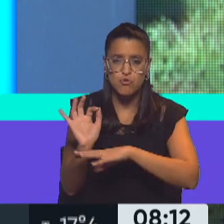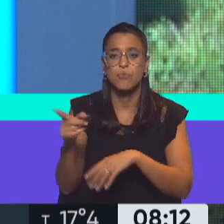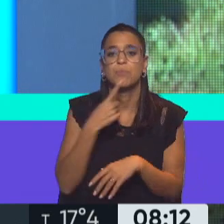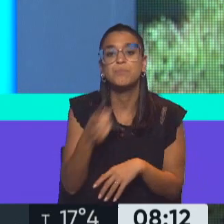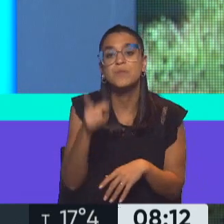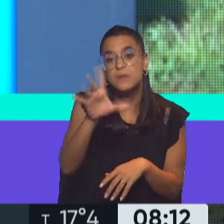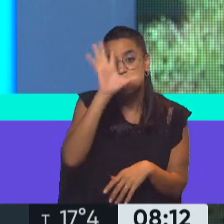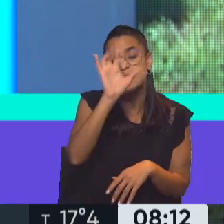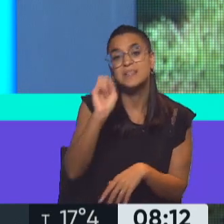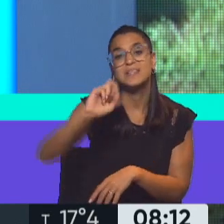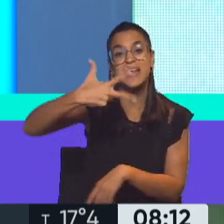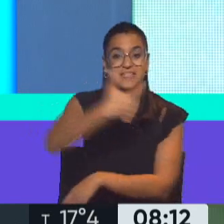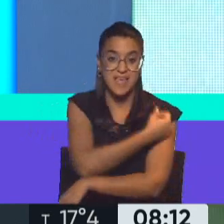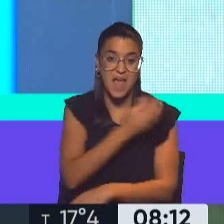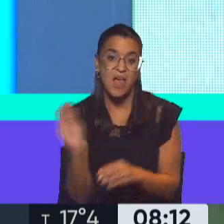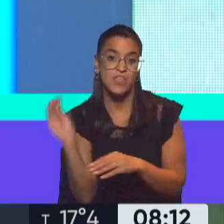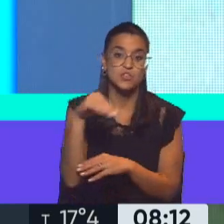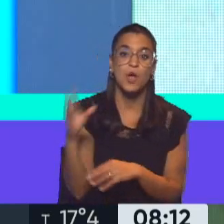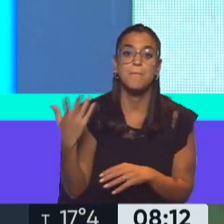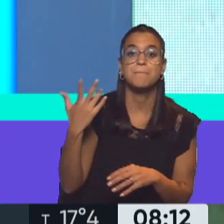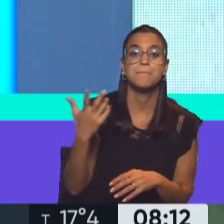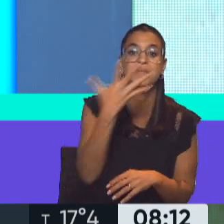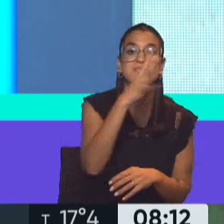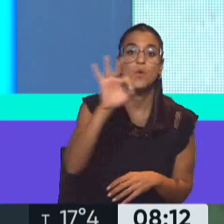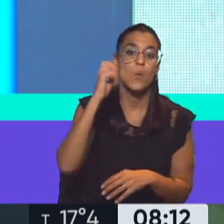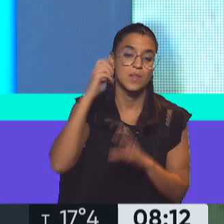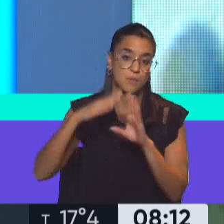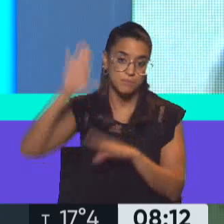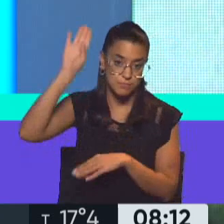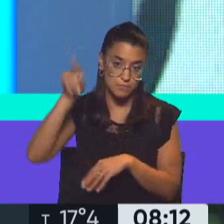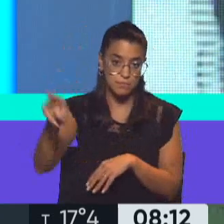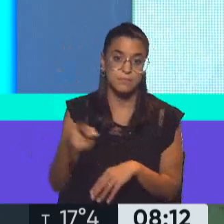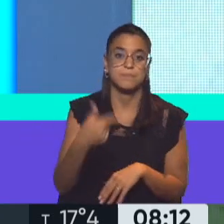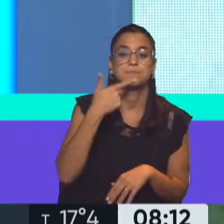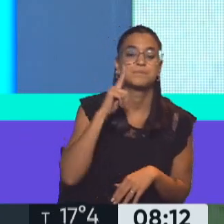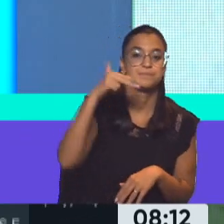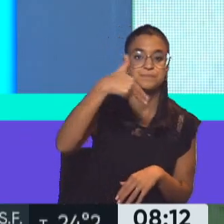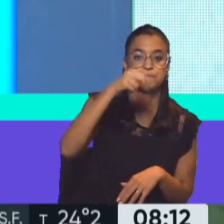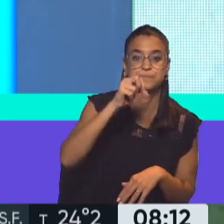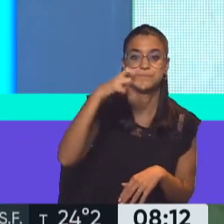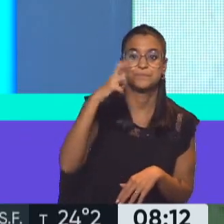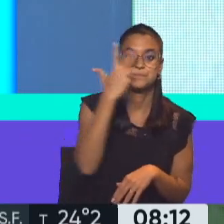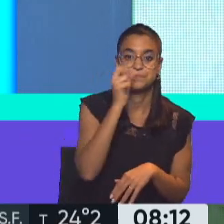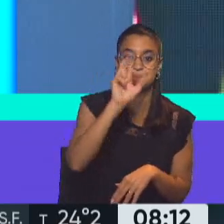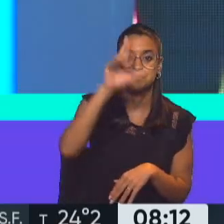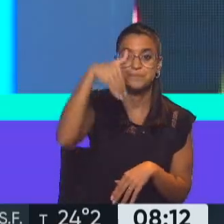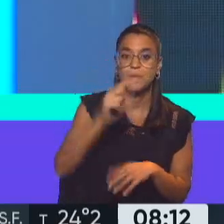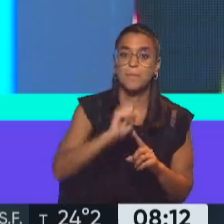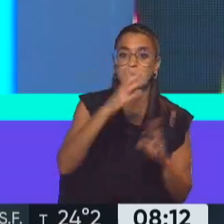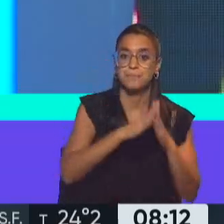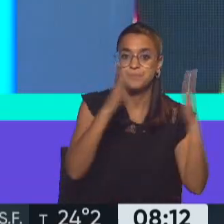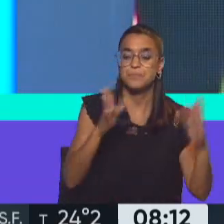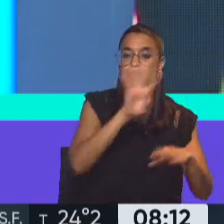que se dio una tercera dosis adicional a todos los mayores de 50. Que recibieron dos Sinopharm, pero como parte del esquema primario,